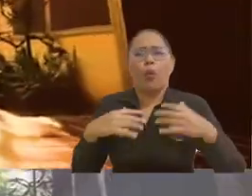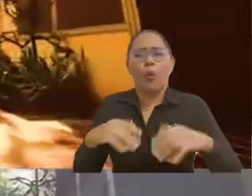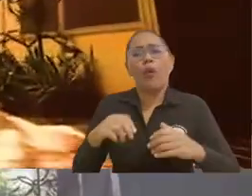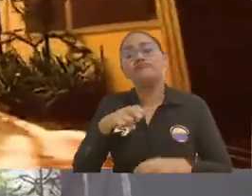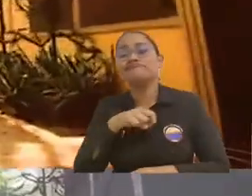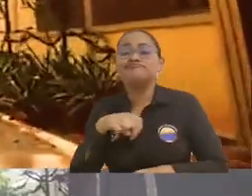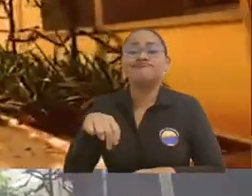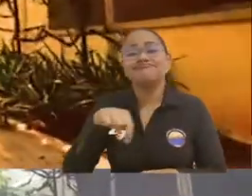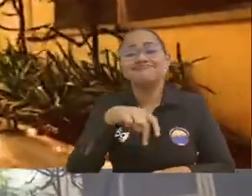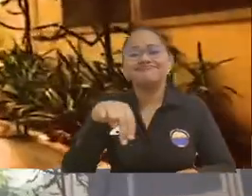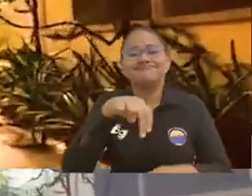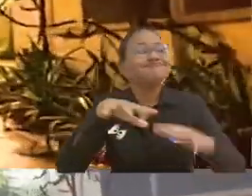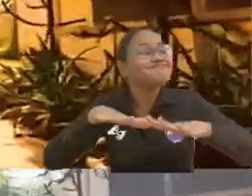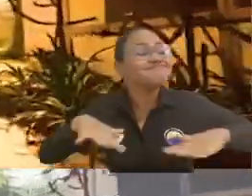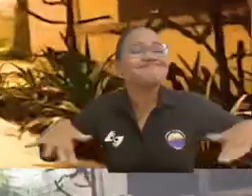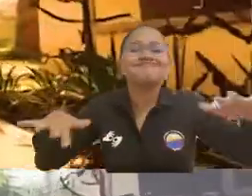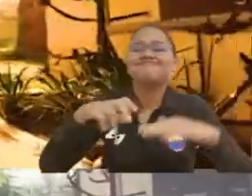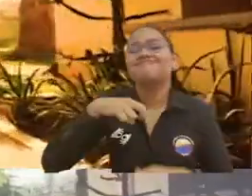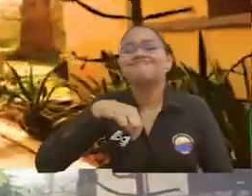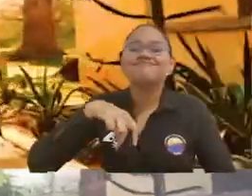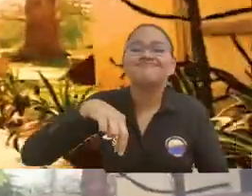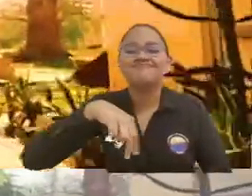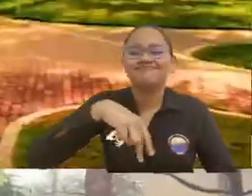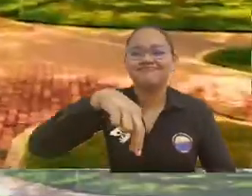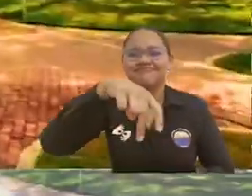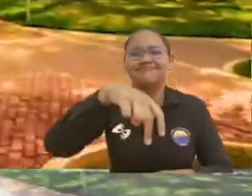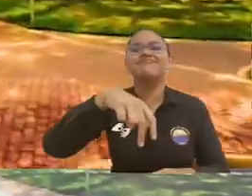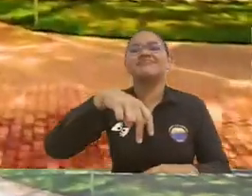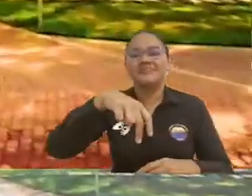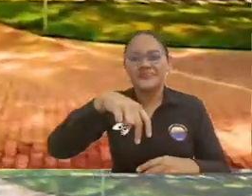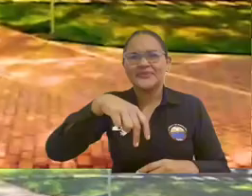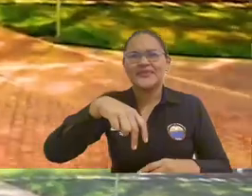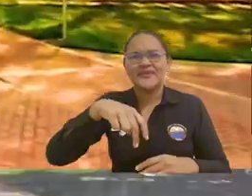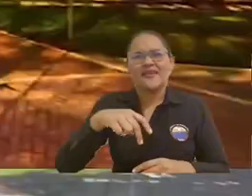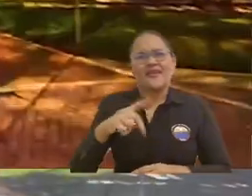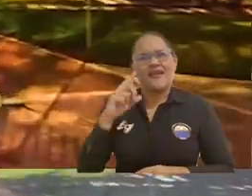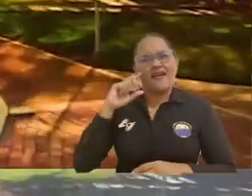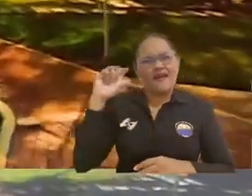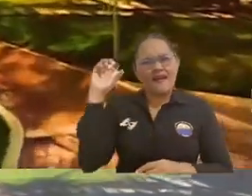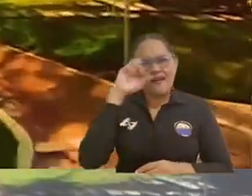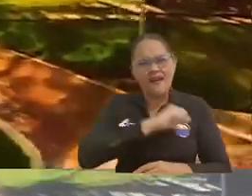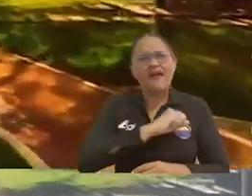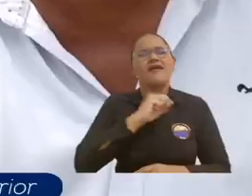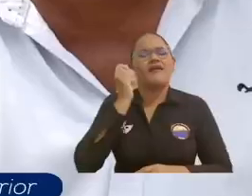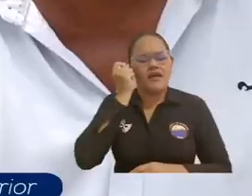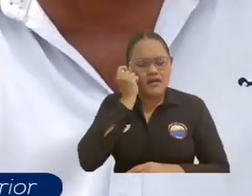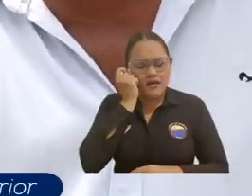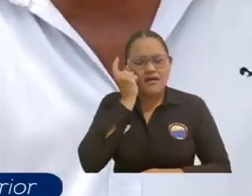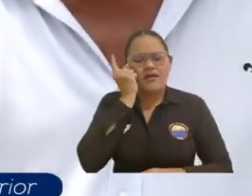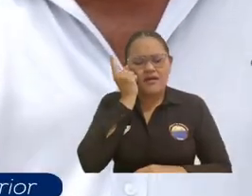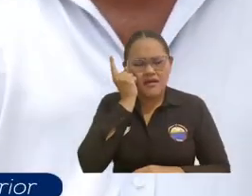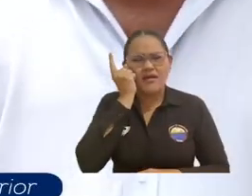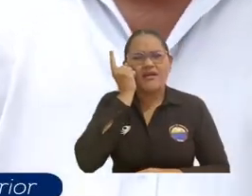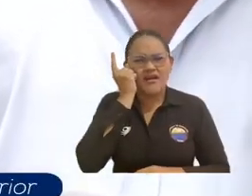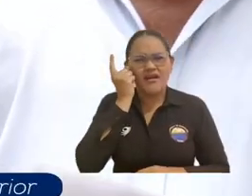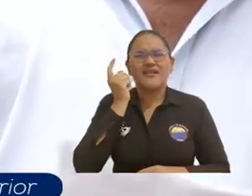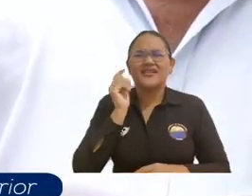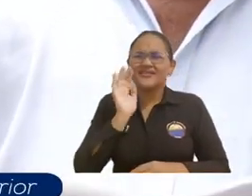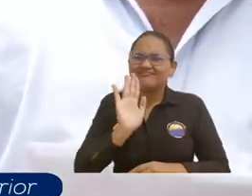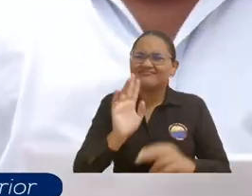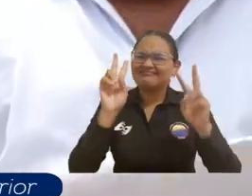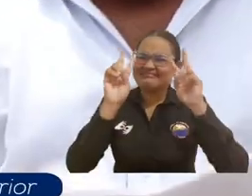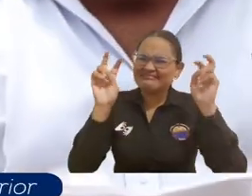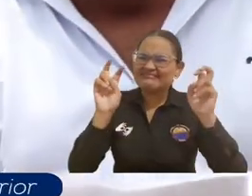Me acuerdo recorriendo esta universidad y esta plazoleta a través de performance, comprender lo que en ese